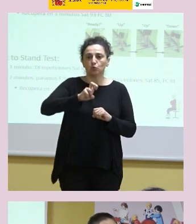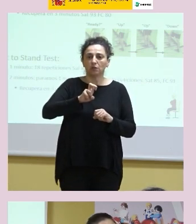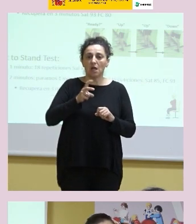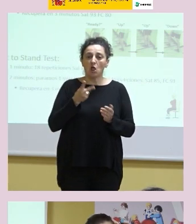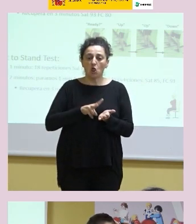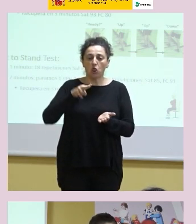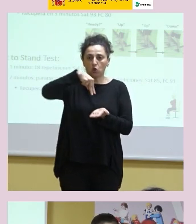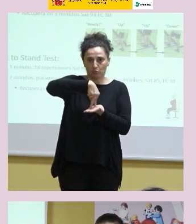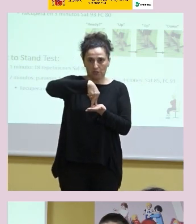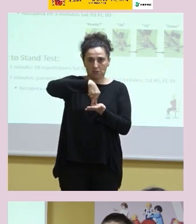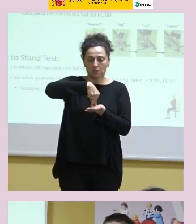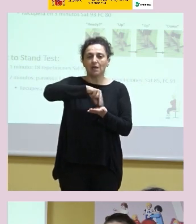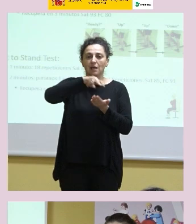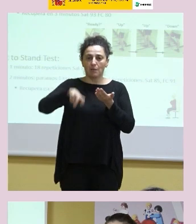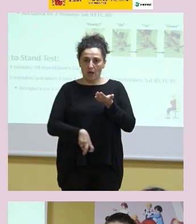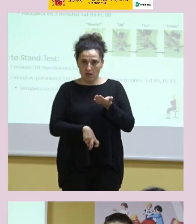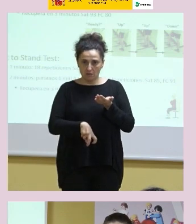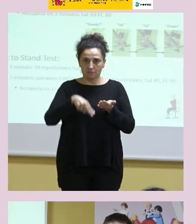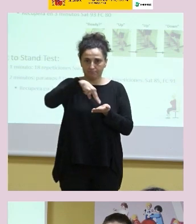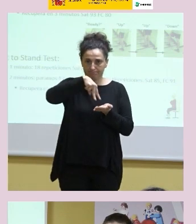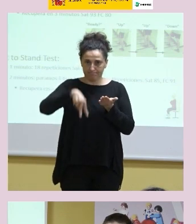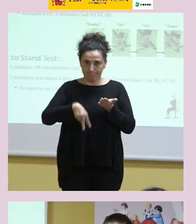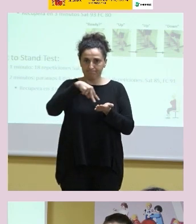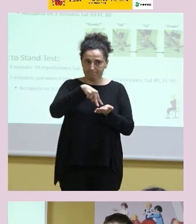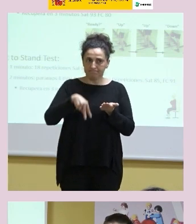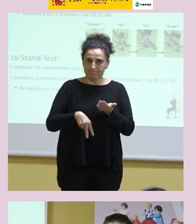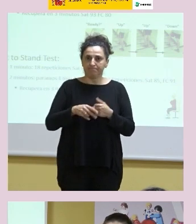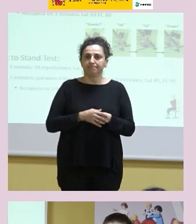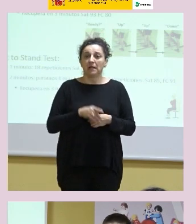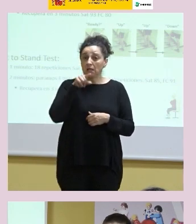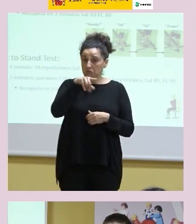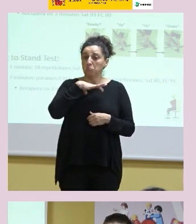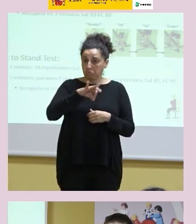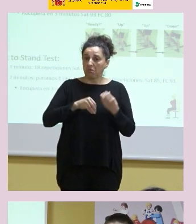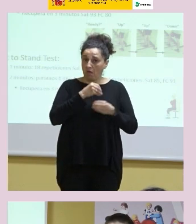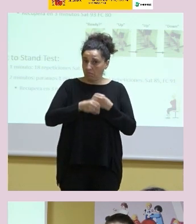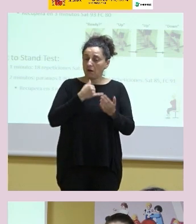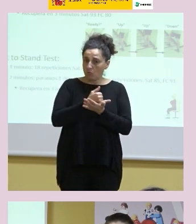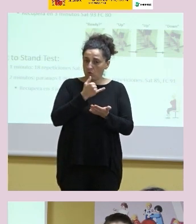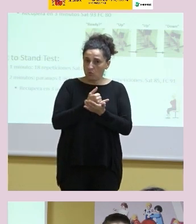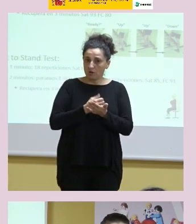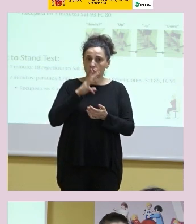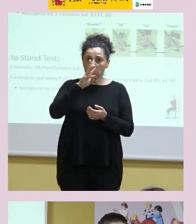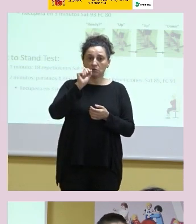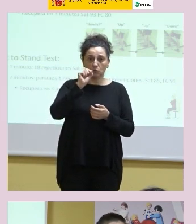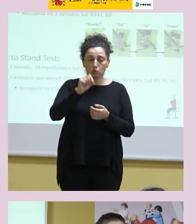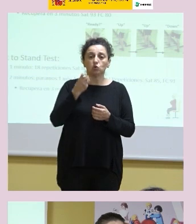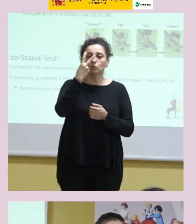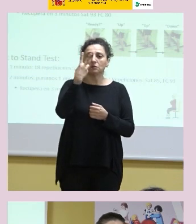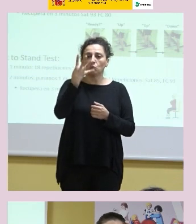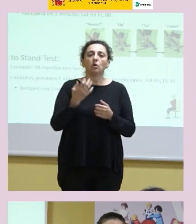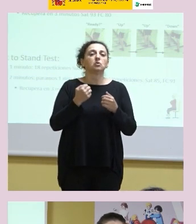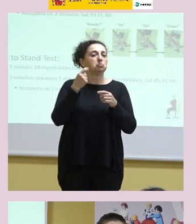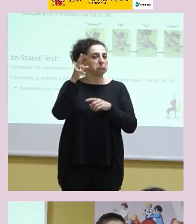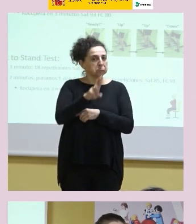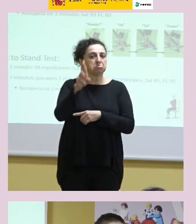un escalón y bajarlos. En este caso el paciente es capaz de acabar la prueba. Durante 3 minutos hace 24 repeticiones. Como